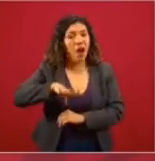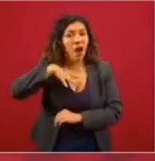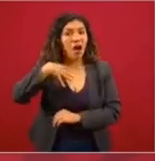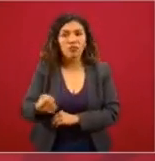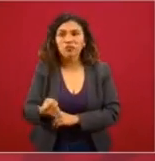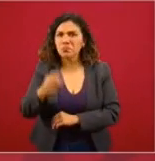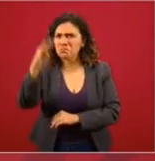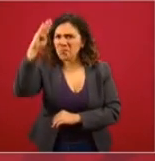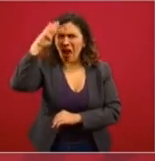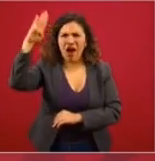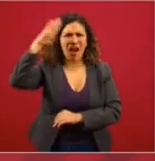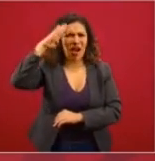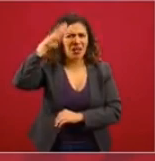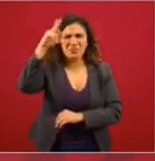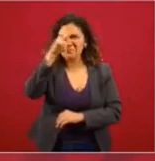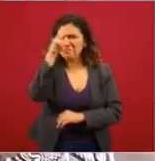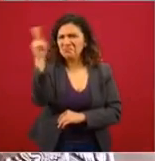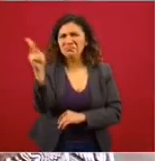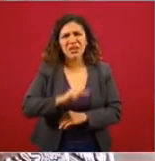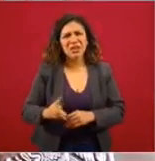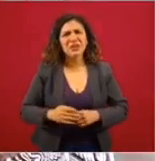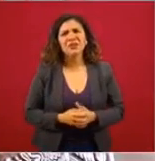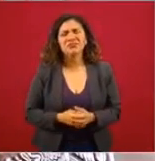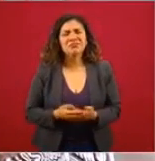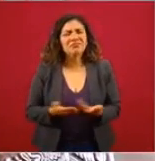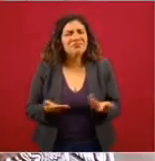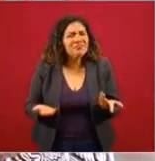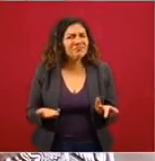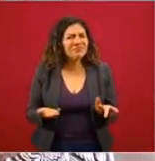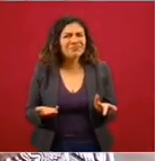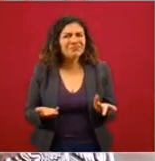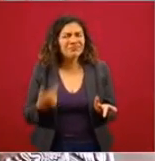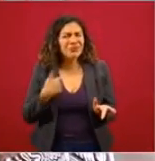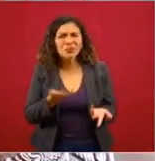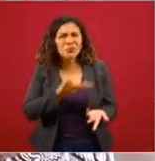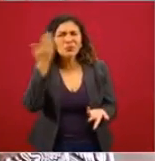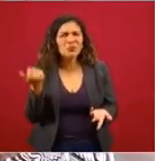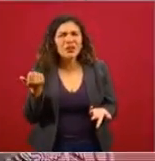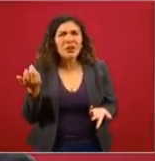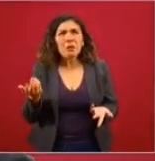se pasaron, no sé,